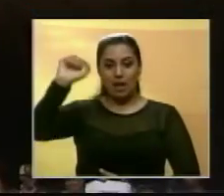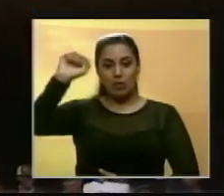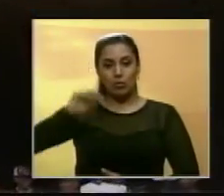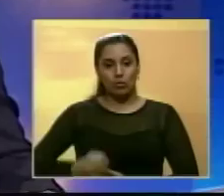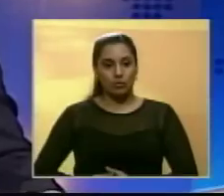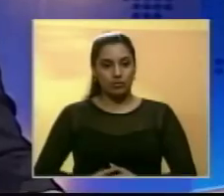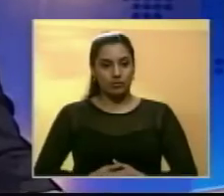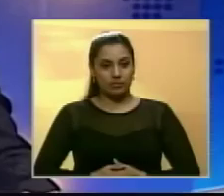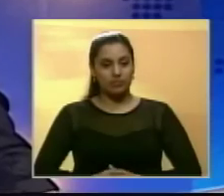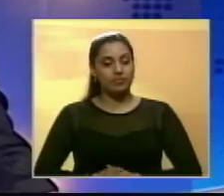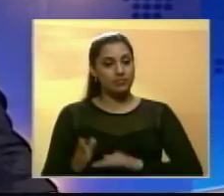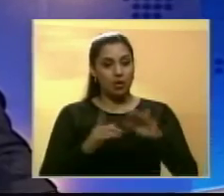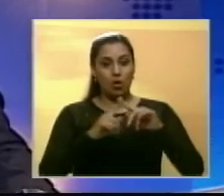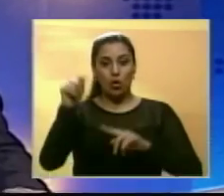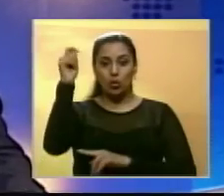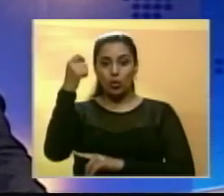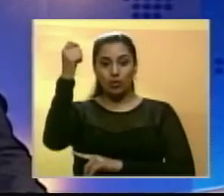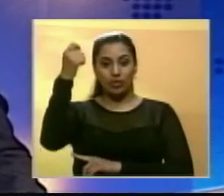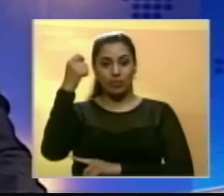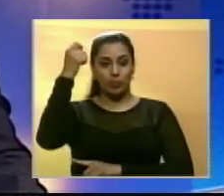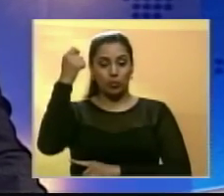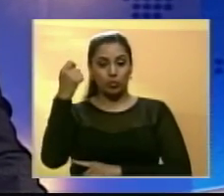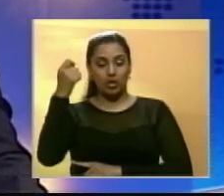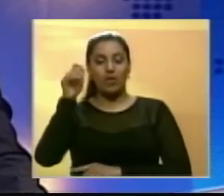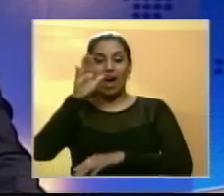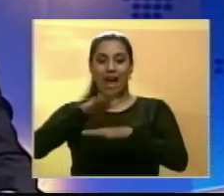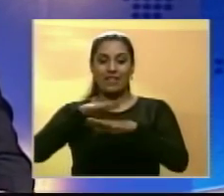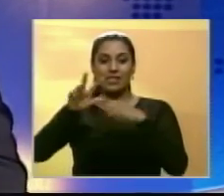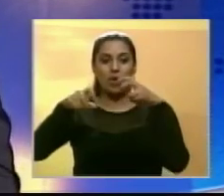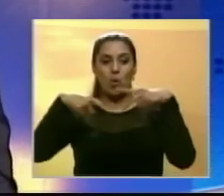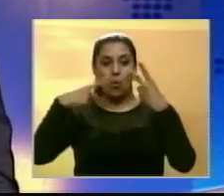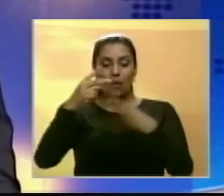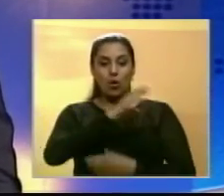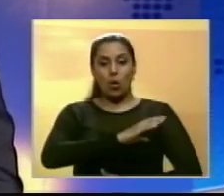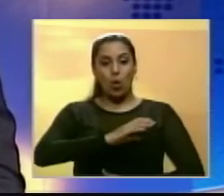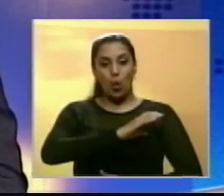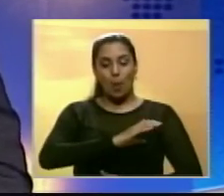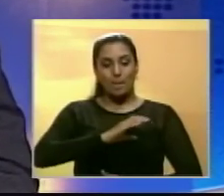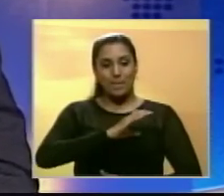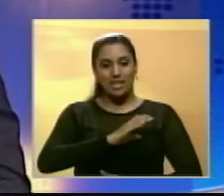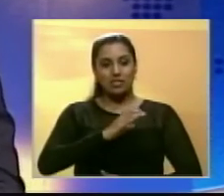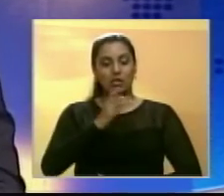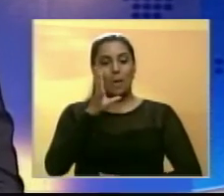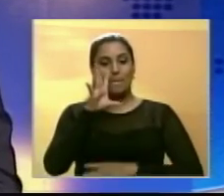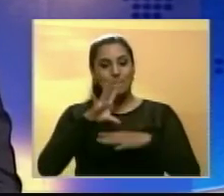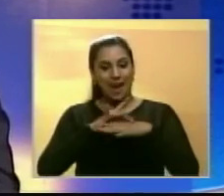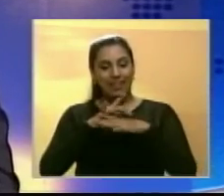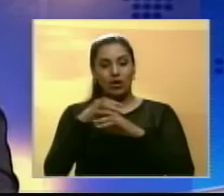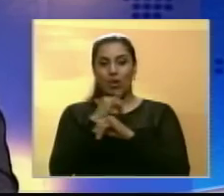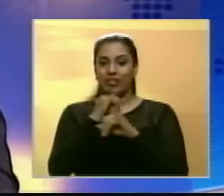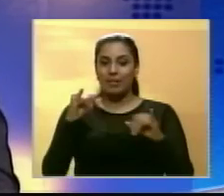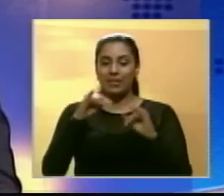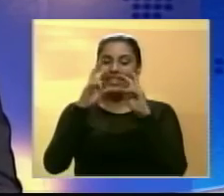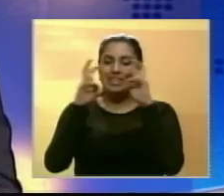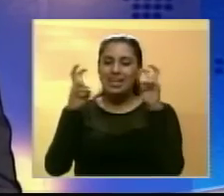Maduro. El diputado José Manuel Olivares anunció la creación de una comisión de médicos independientes que investigará la